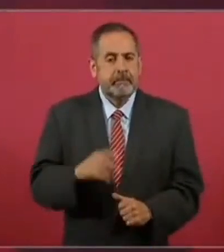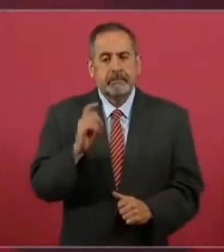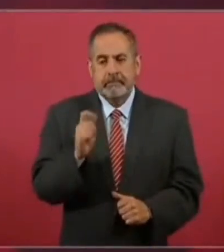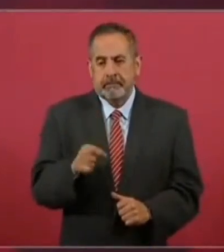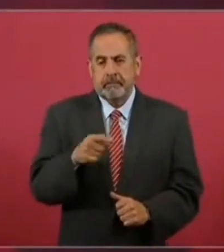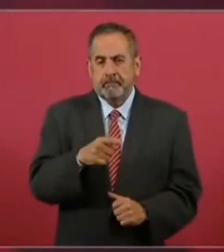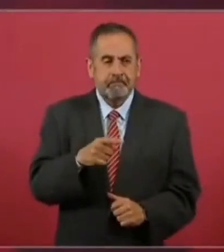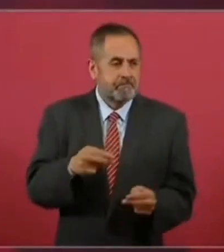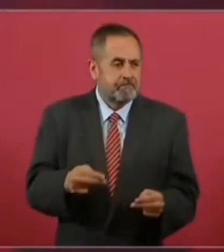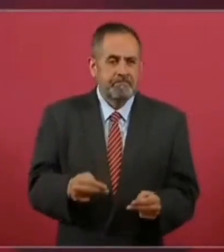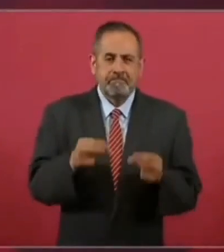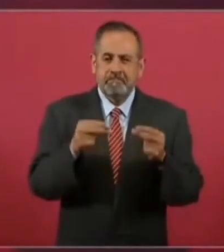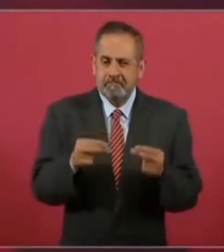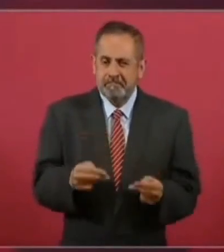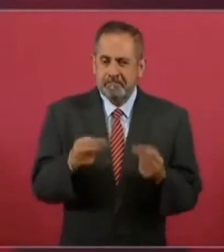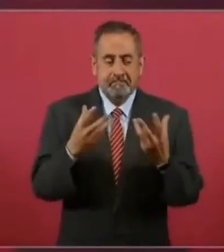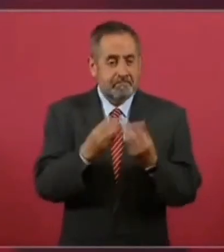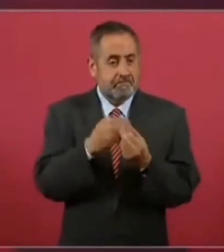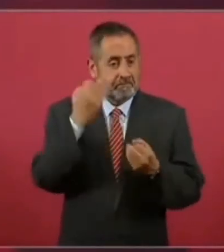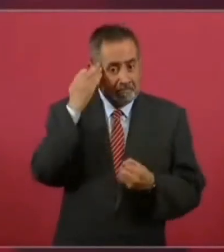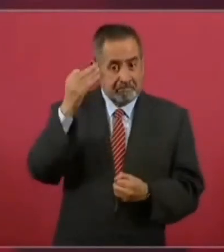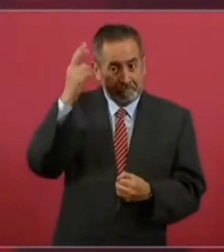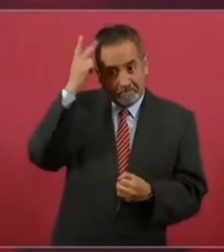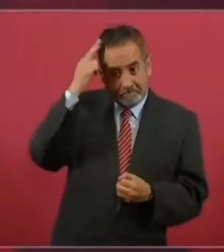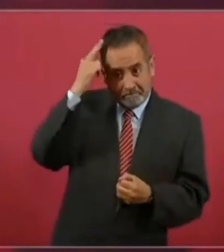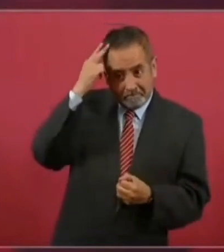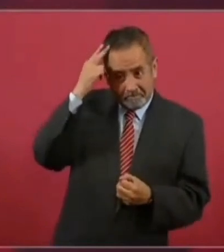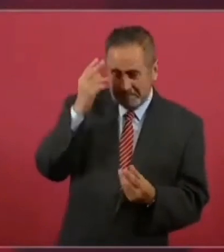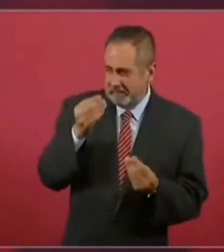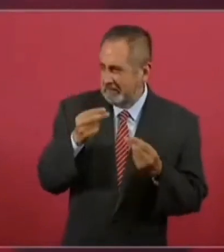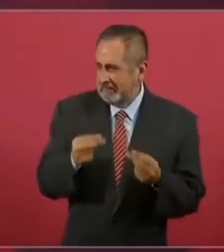mucho negocio en el porfiriato.